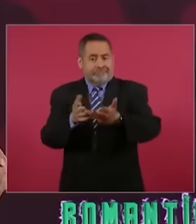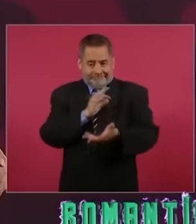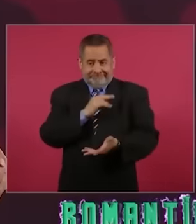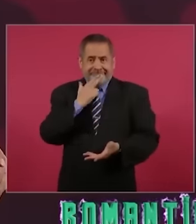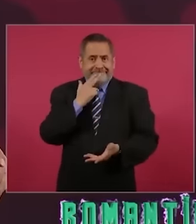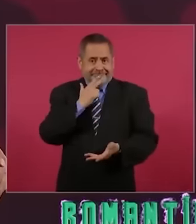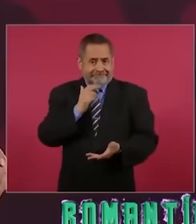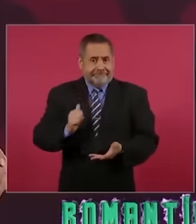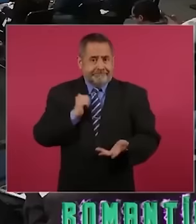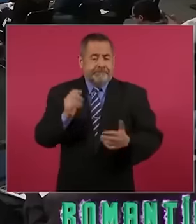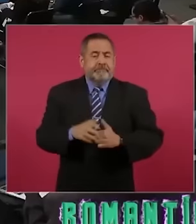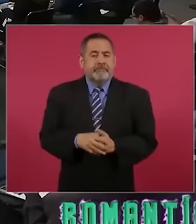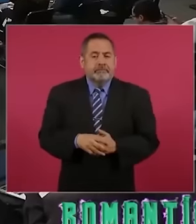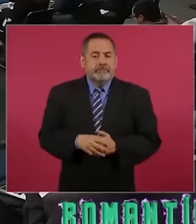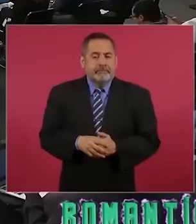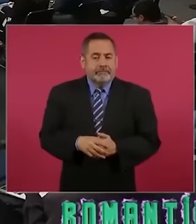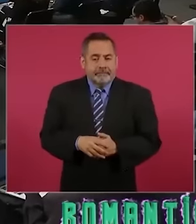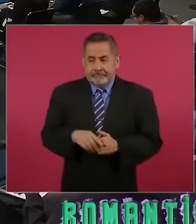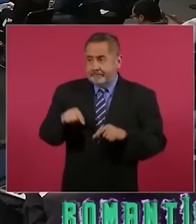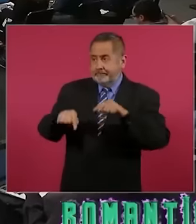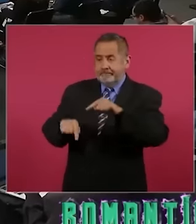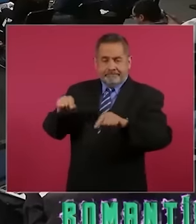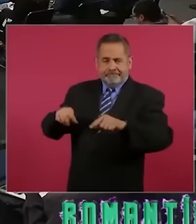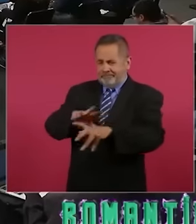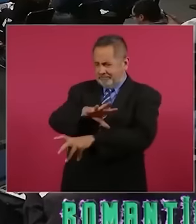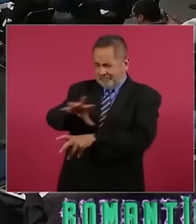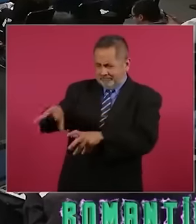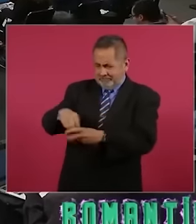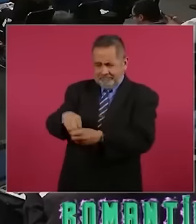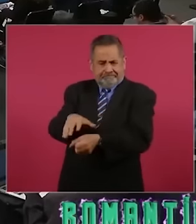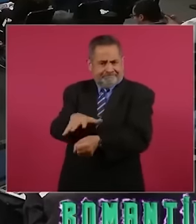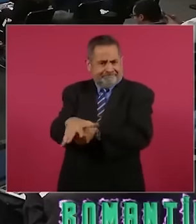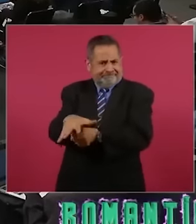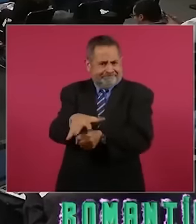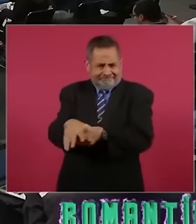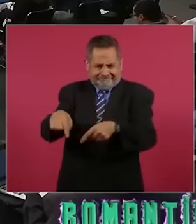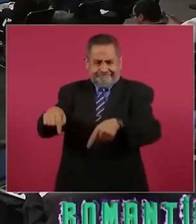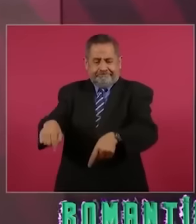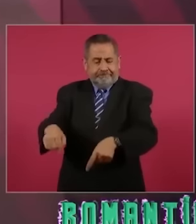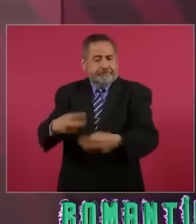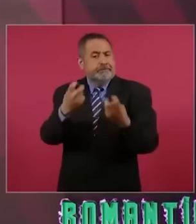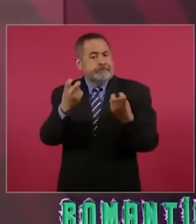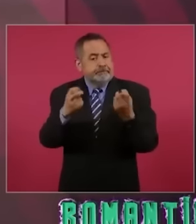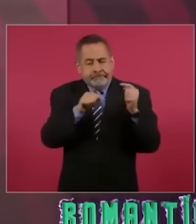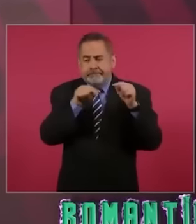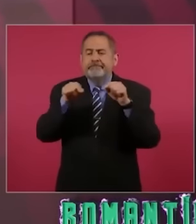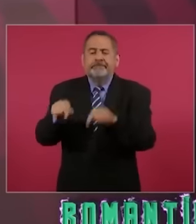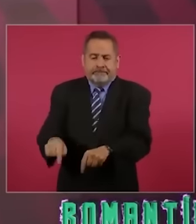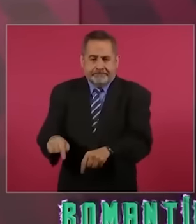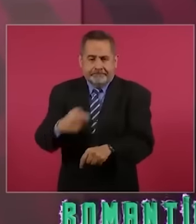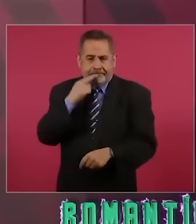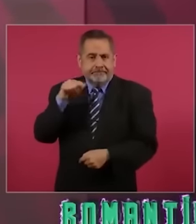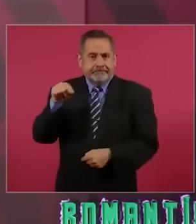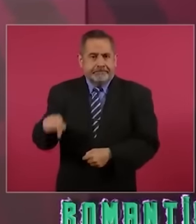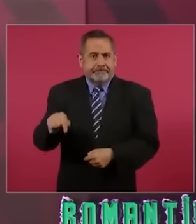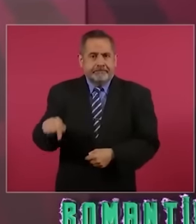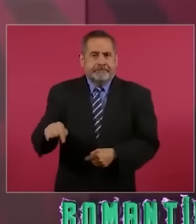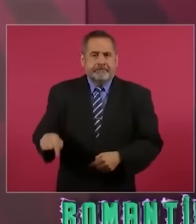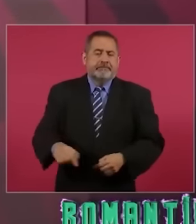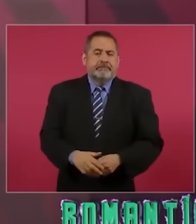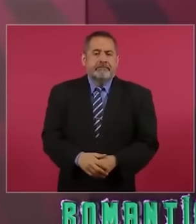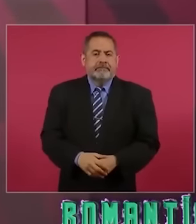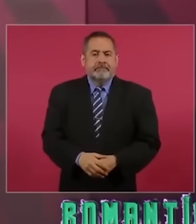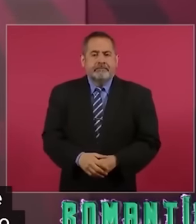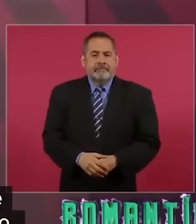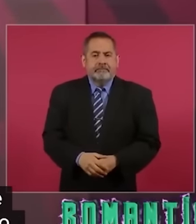Es que claro, todas las instalaciones están ahí. Claro. Para que estén en punto. Por eso se hizo. Sí. Para que tengan gasolina